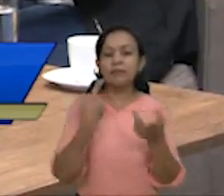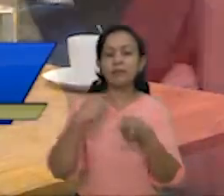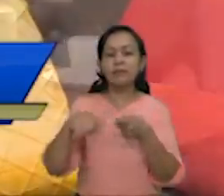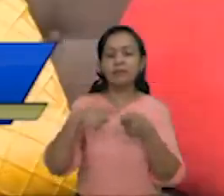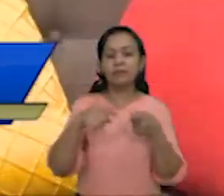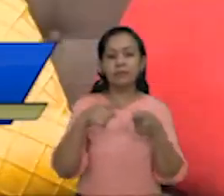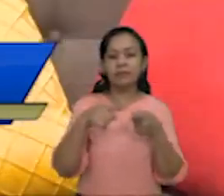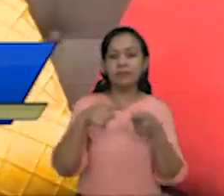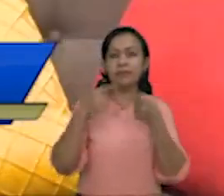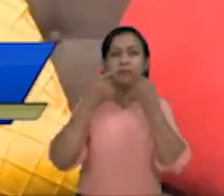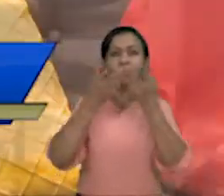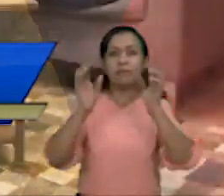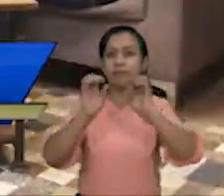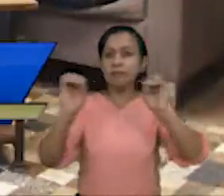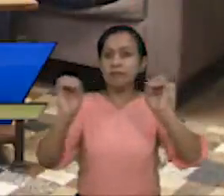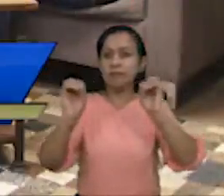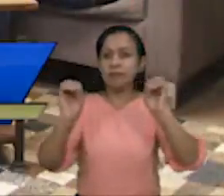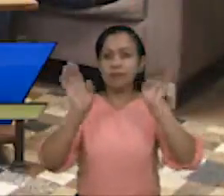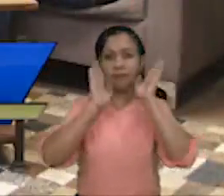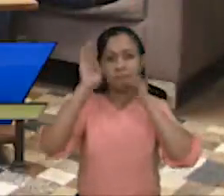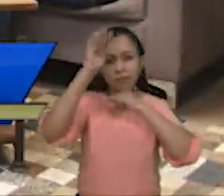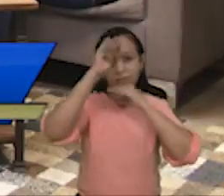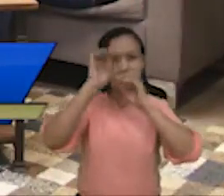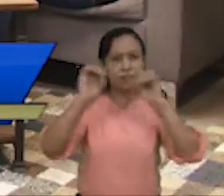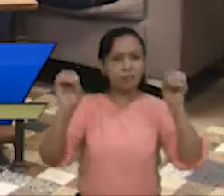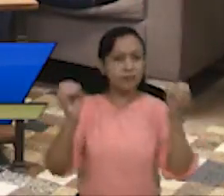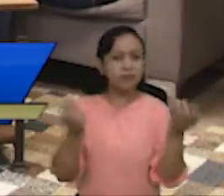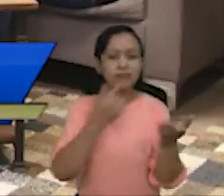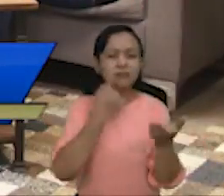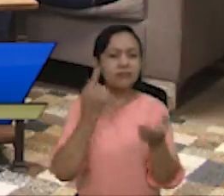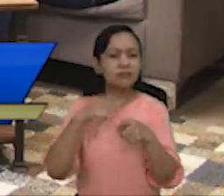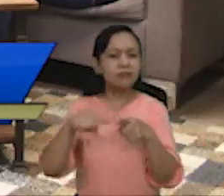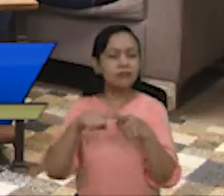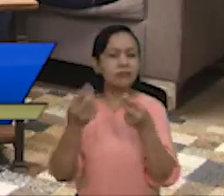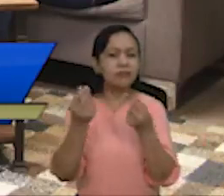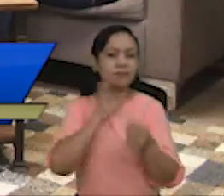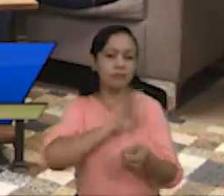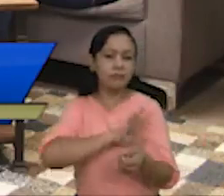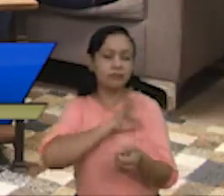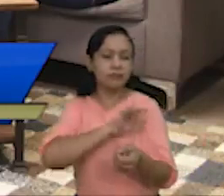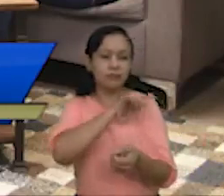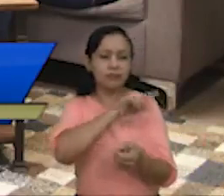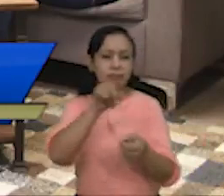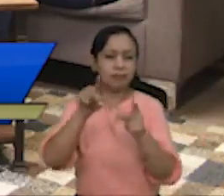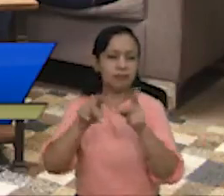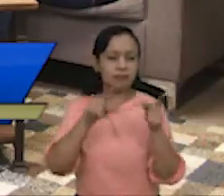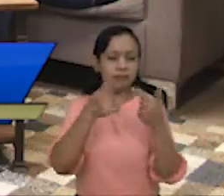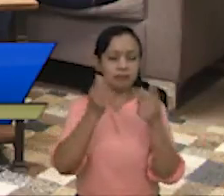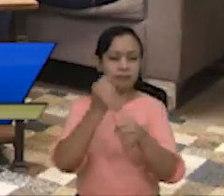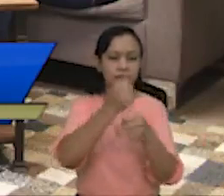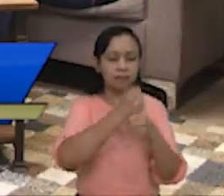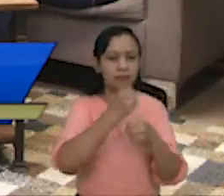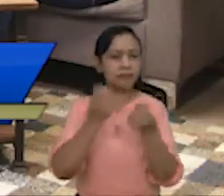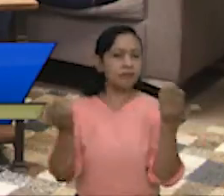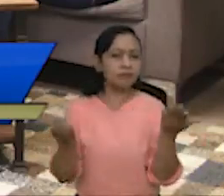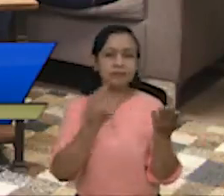No se les mira publicidad, por ejemplo, de la empresa privada. No se le, entonces, ¿de dónde salen los salarios para mantener su estructura de